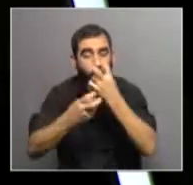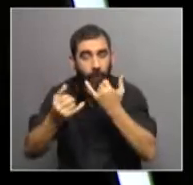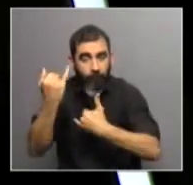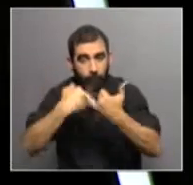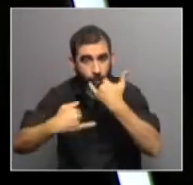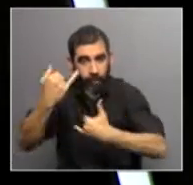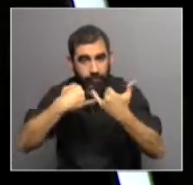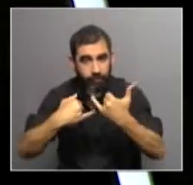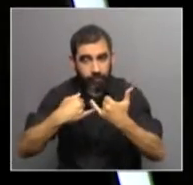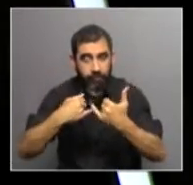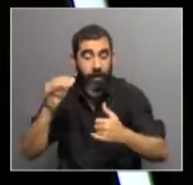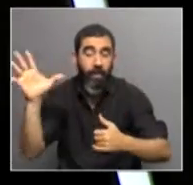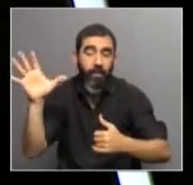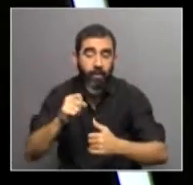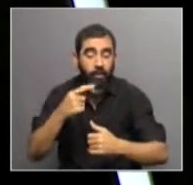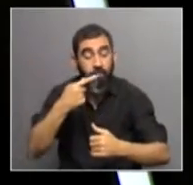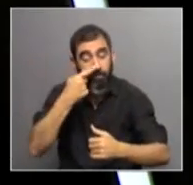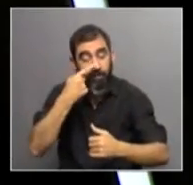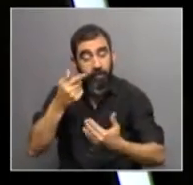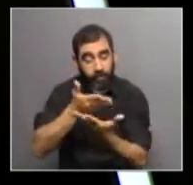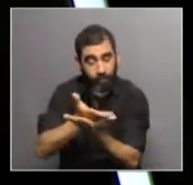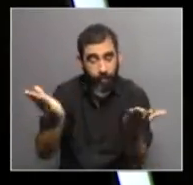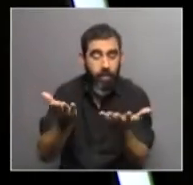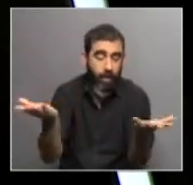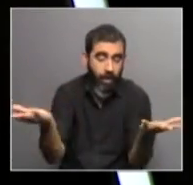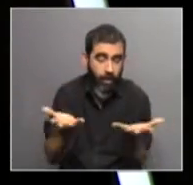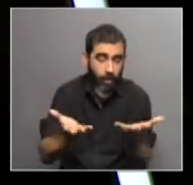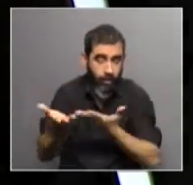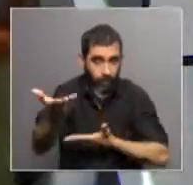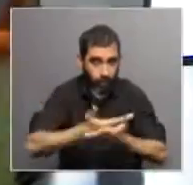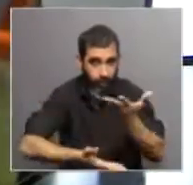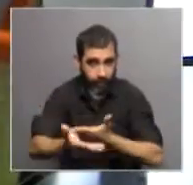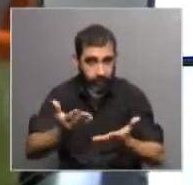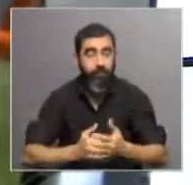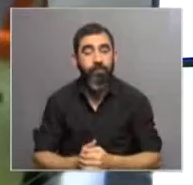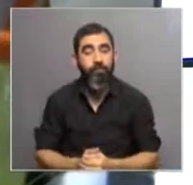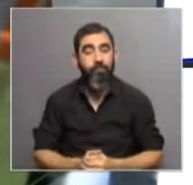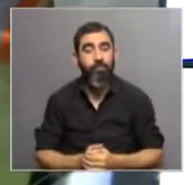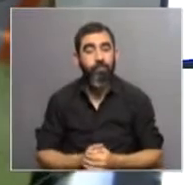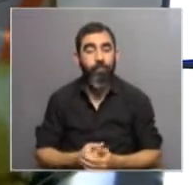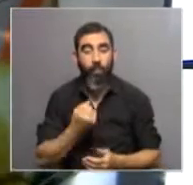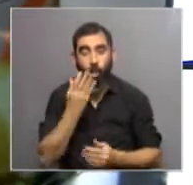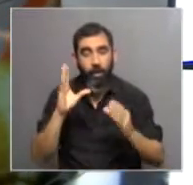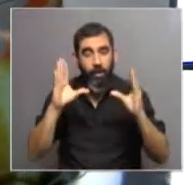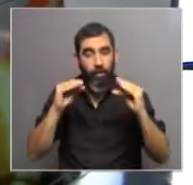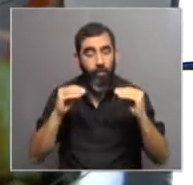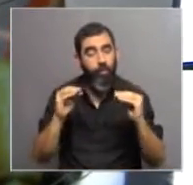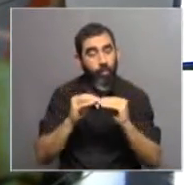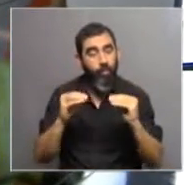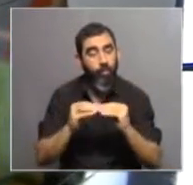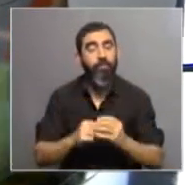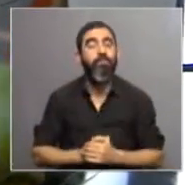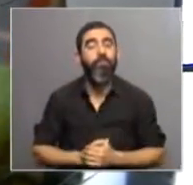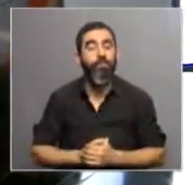y, bueno, trajo algo sumamente interesante que vamos a compartir a partir de ahora. Alexandra, ¿cómo andás? Bienvenida, buenas noches.